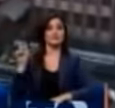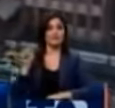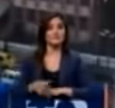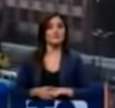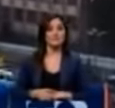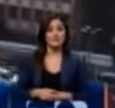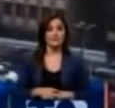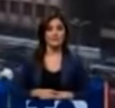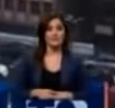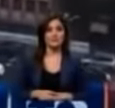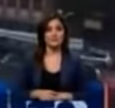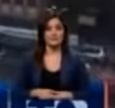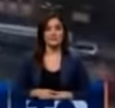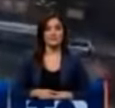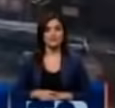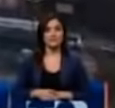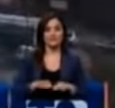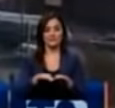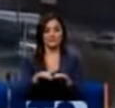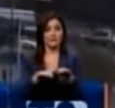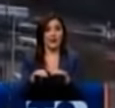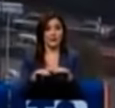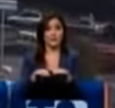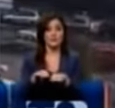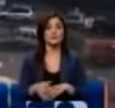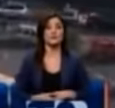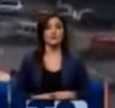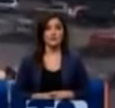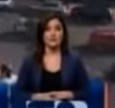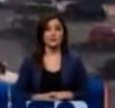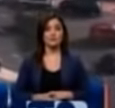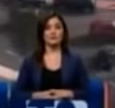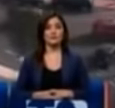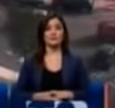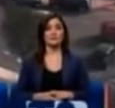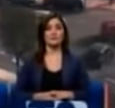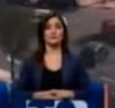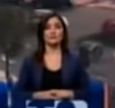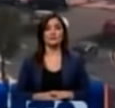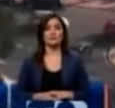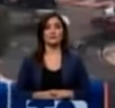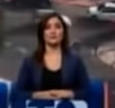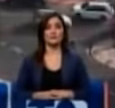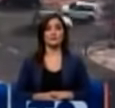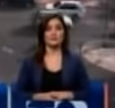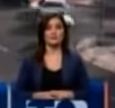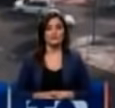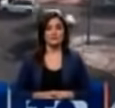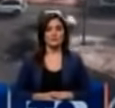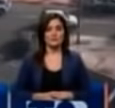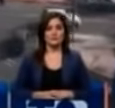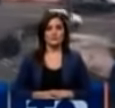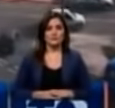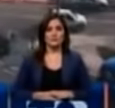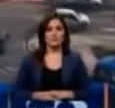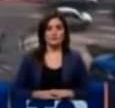Ahí tenemos una imagen también del tránsito vehicular por la zona, hay movimiento en el sector. Y